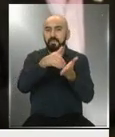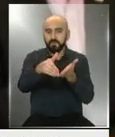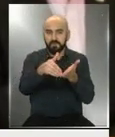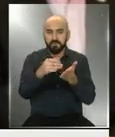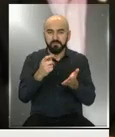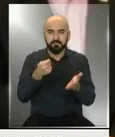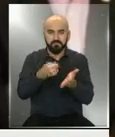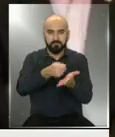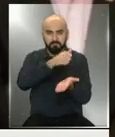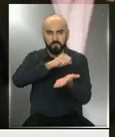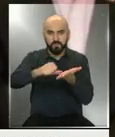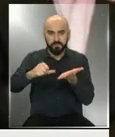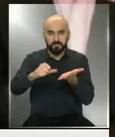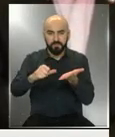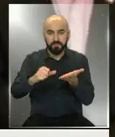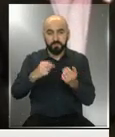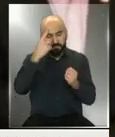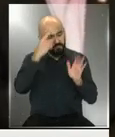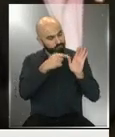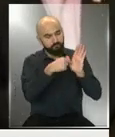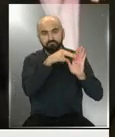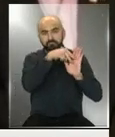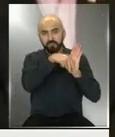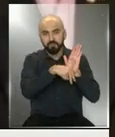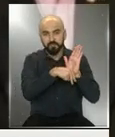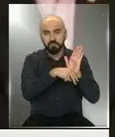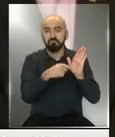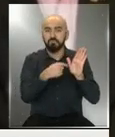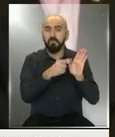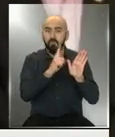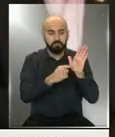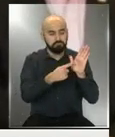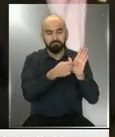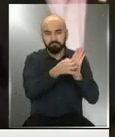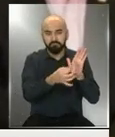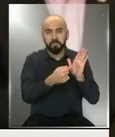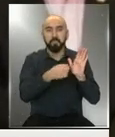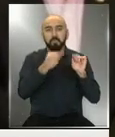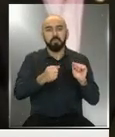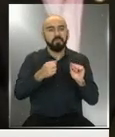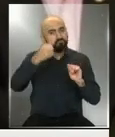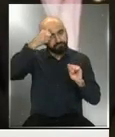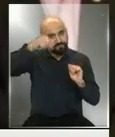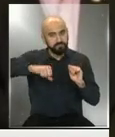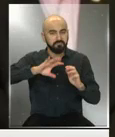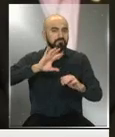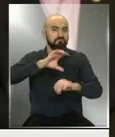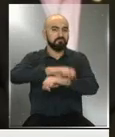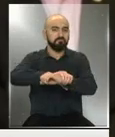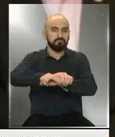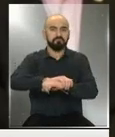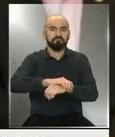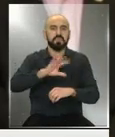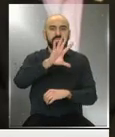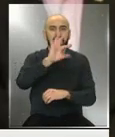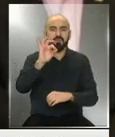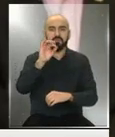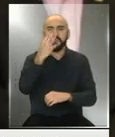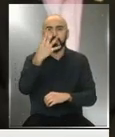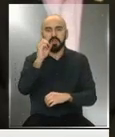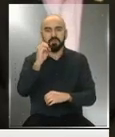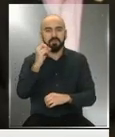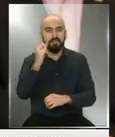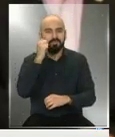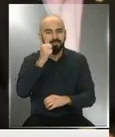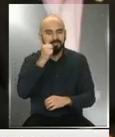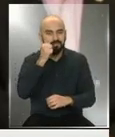la norma sanitaria puede acarrear sanciones penales con penas que van hasta los 540 días de cárcel. Pero más allá de las sanciones, más